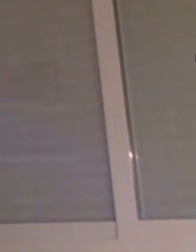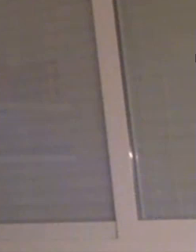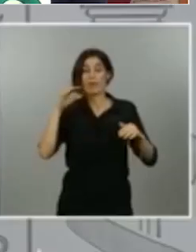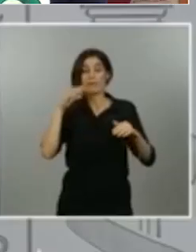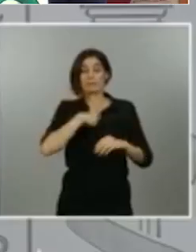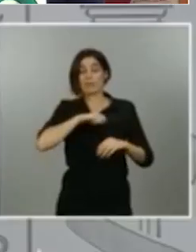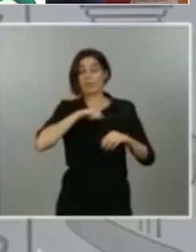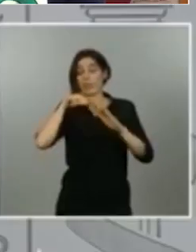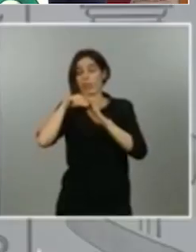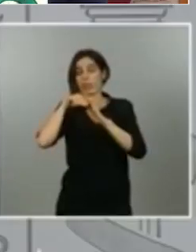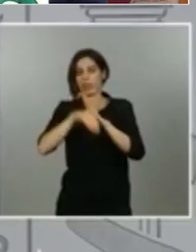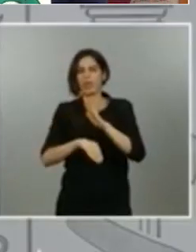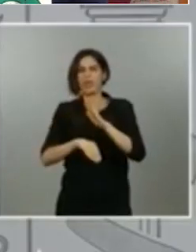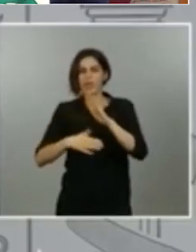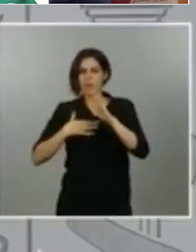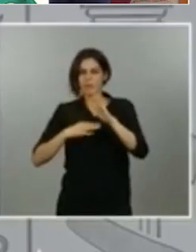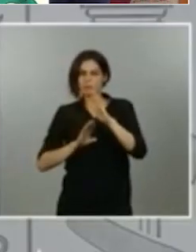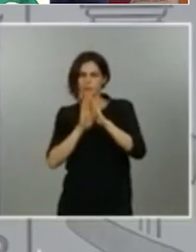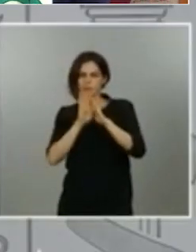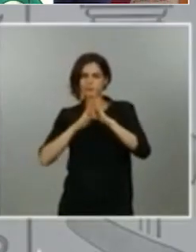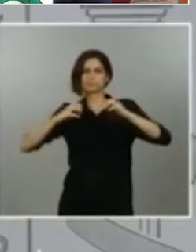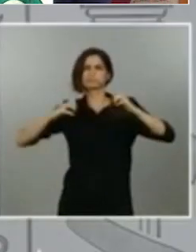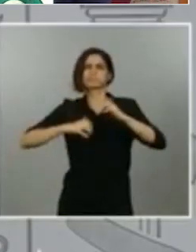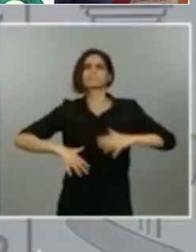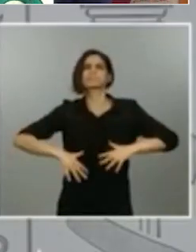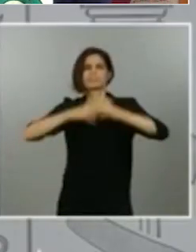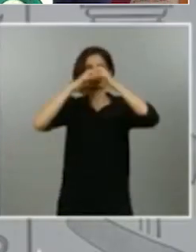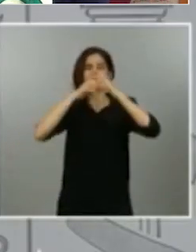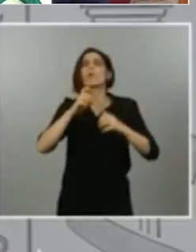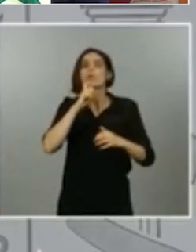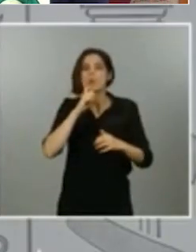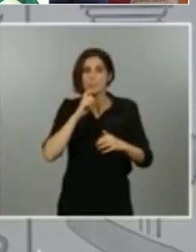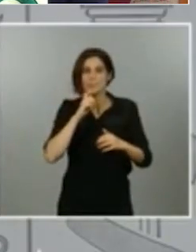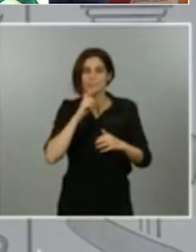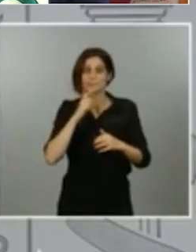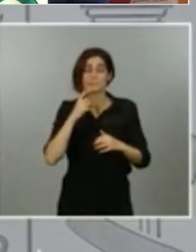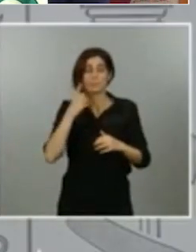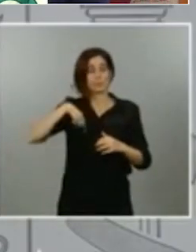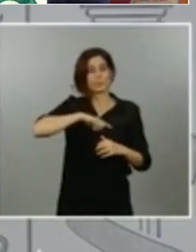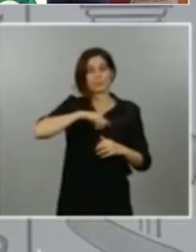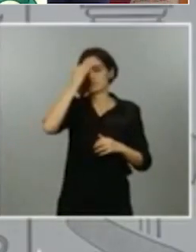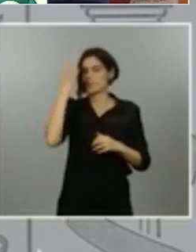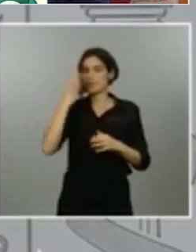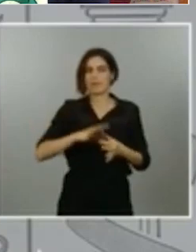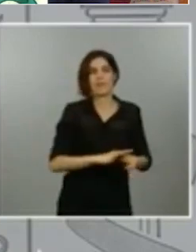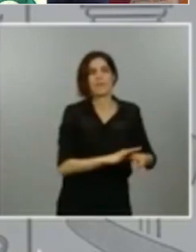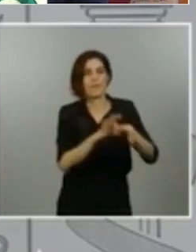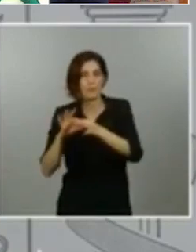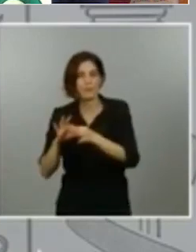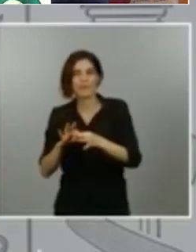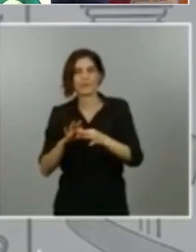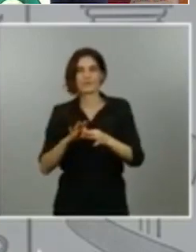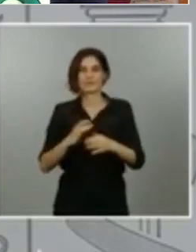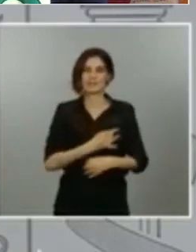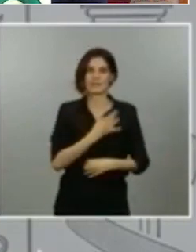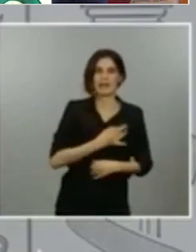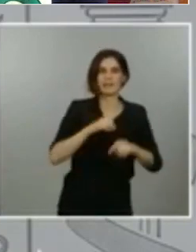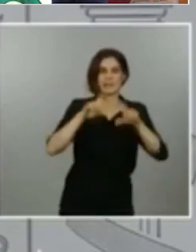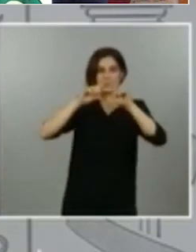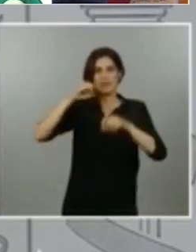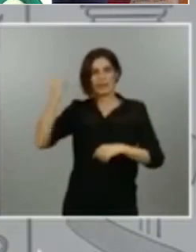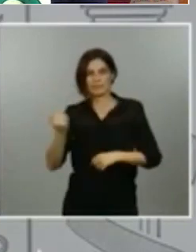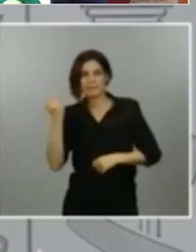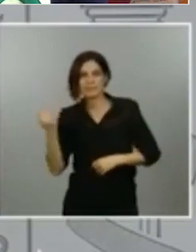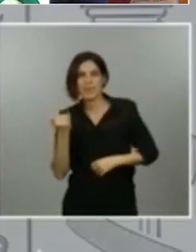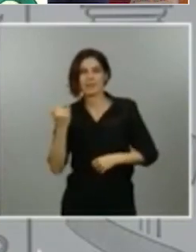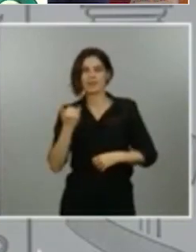autónomas y ese 5 de marzo se institucionalizó que por un comportamiento de lealtad institucional barra exigencia constitucional todas las comunidades